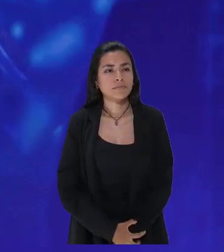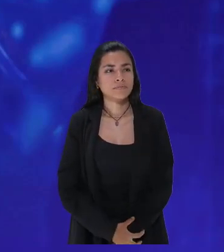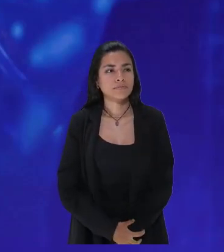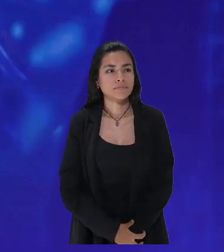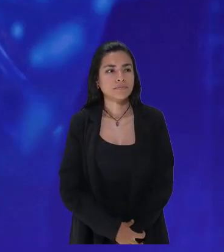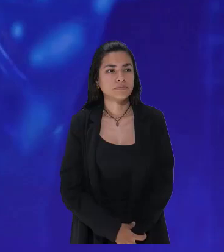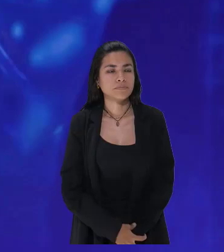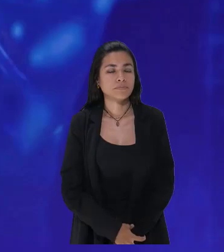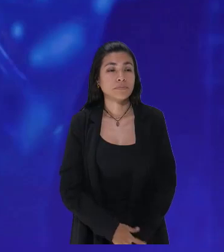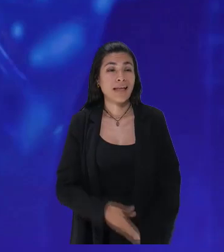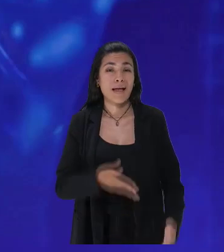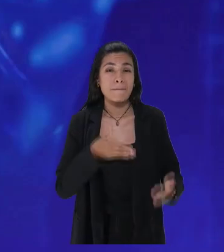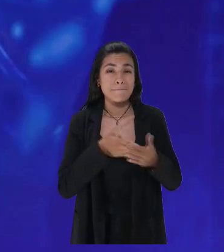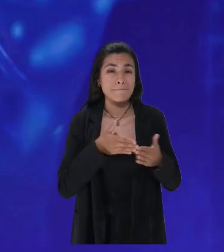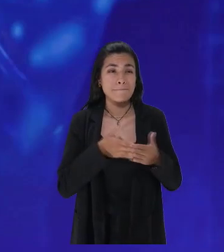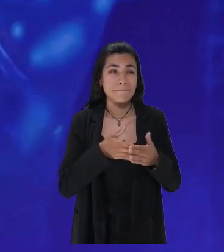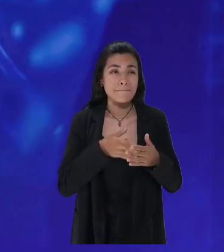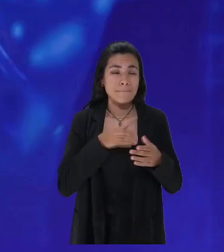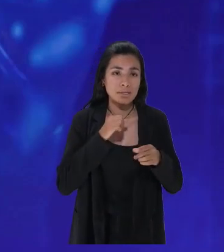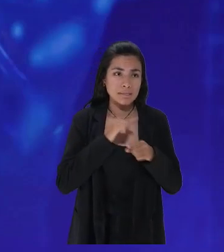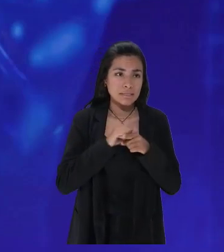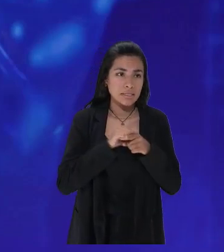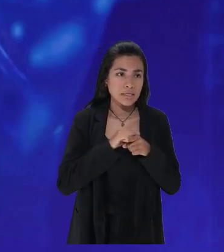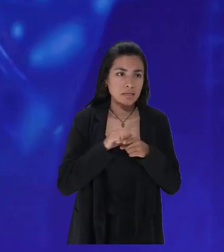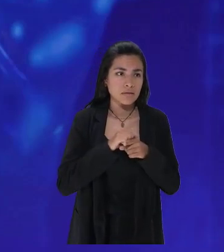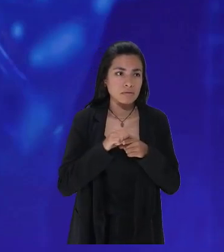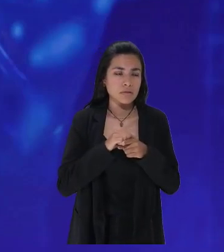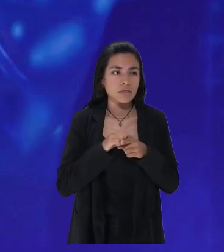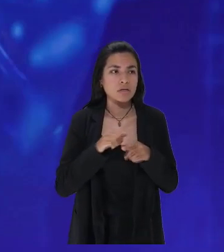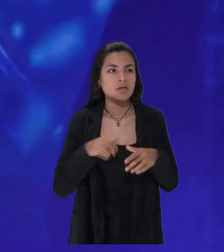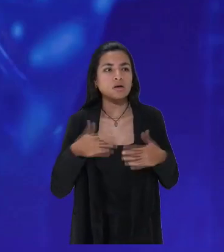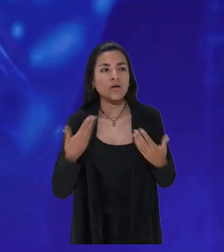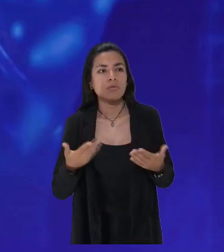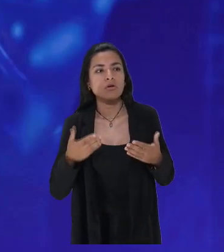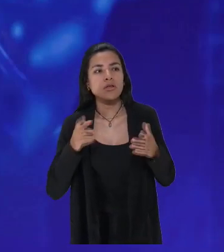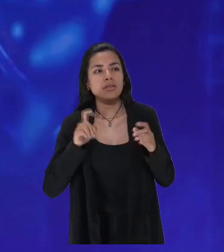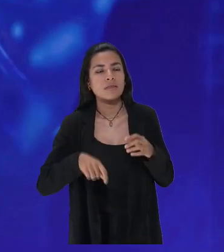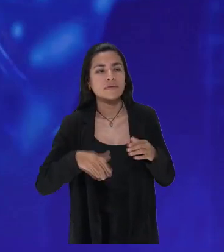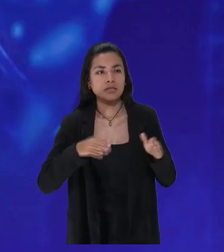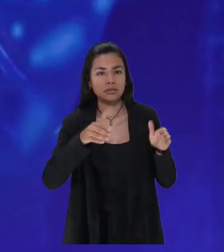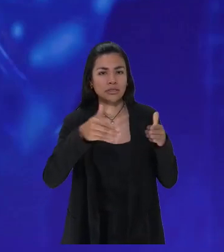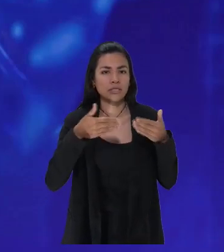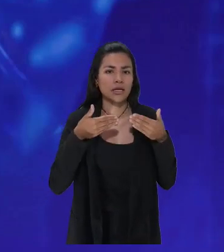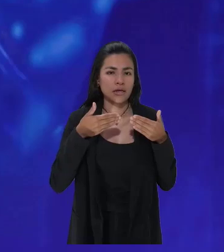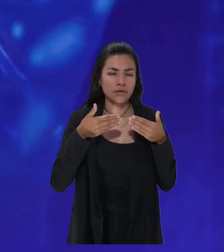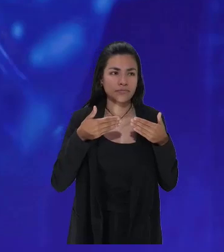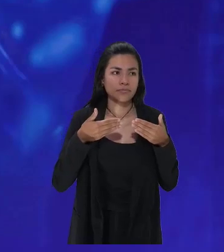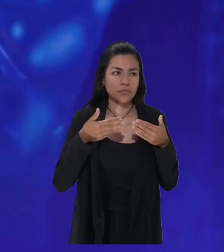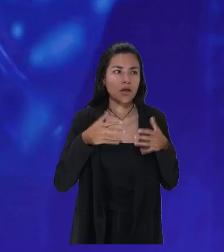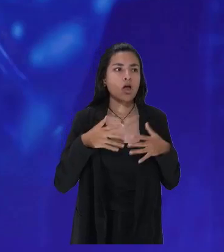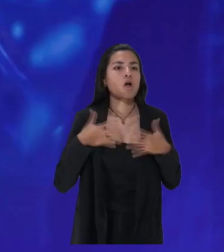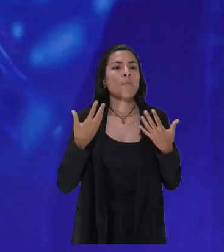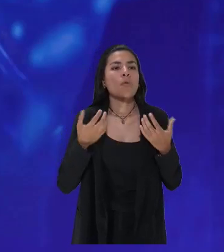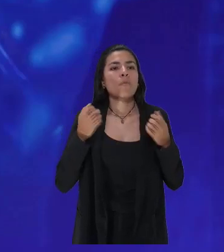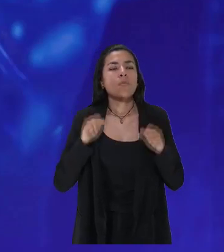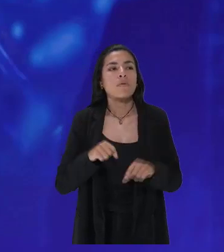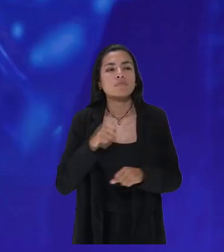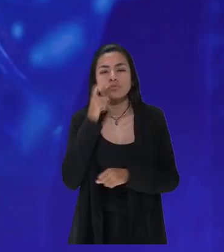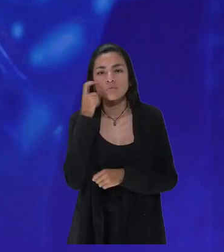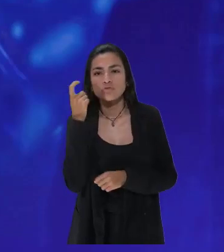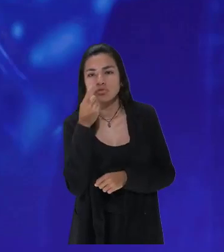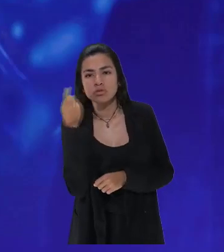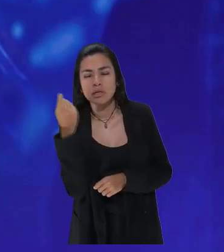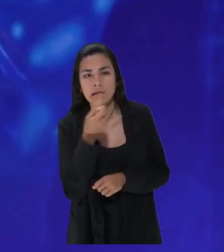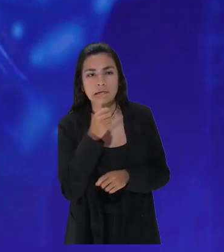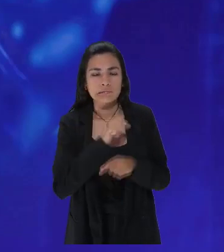esas barreras de entrenamiento tenemos que irlas cerrando, tenemos que ir buscando cómo generamos modelos